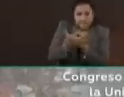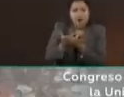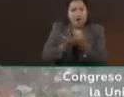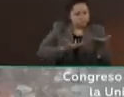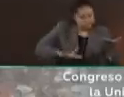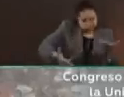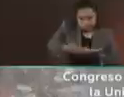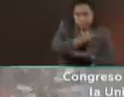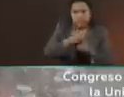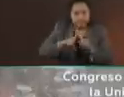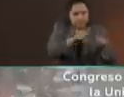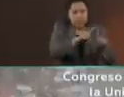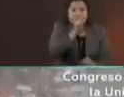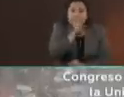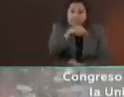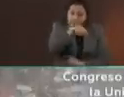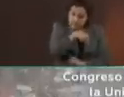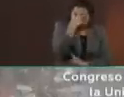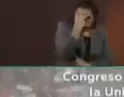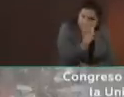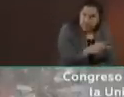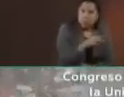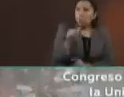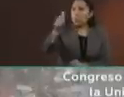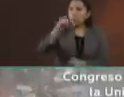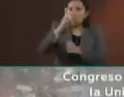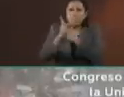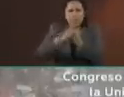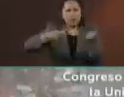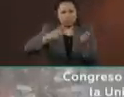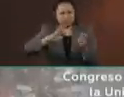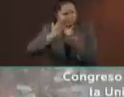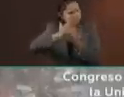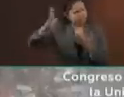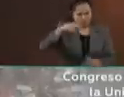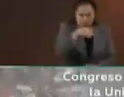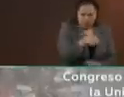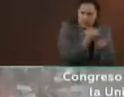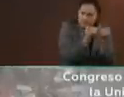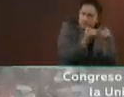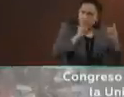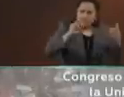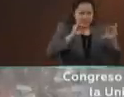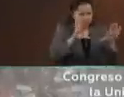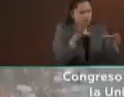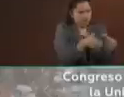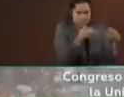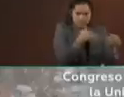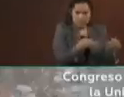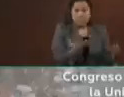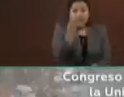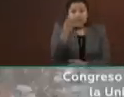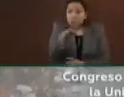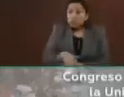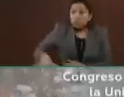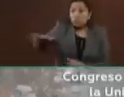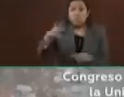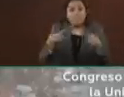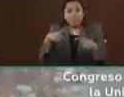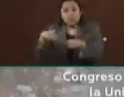e independencia de la patria. El pueblo refrendó que por el bien de todos primero los